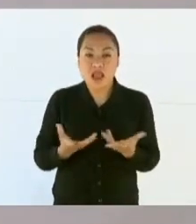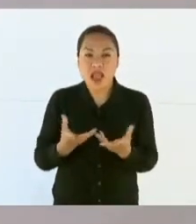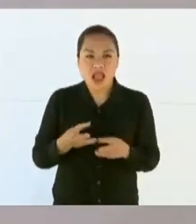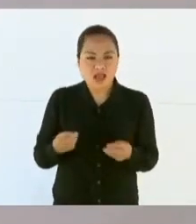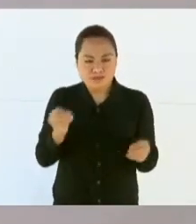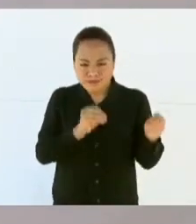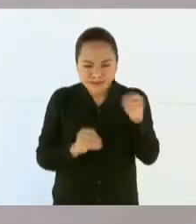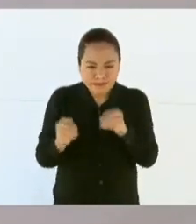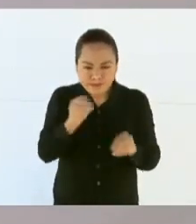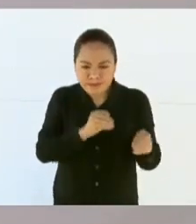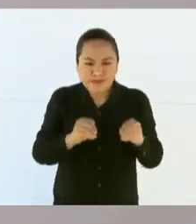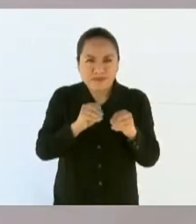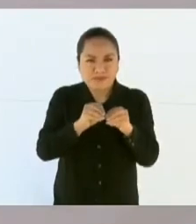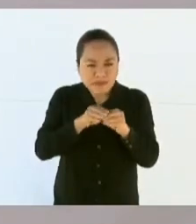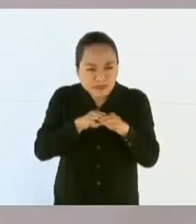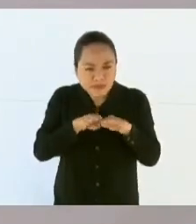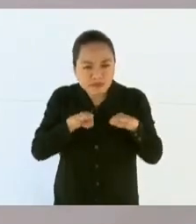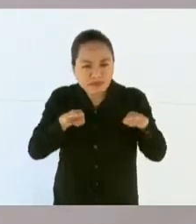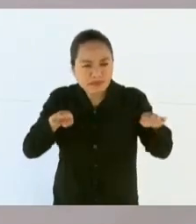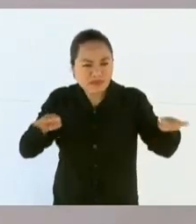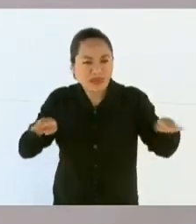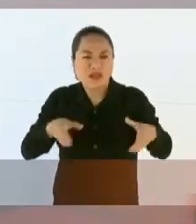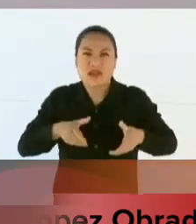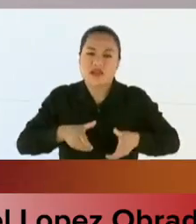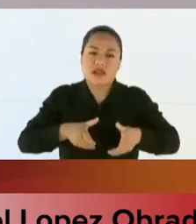construyeron este camino.